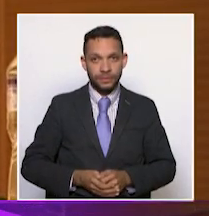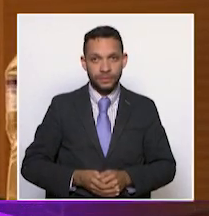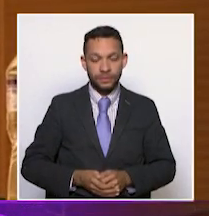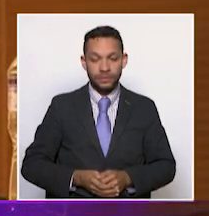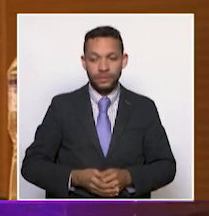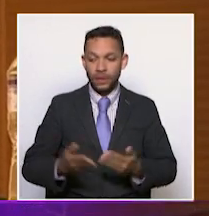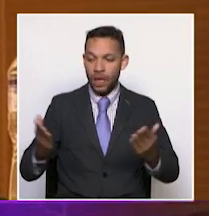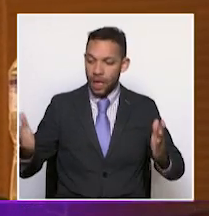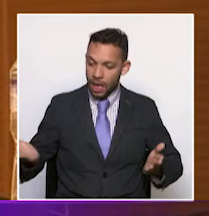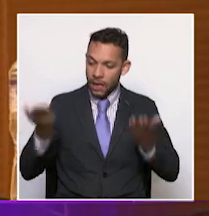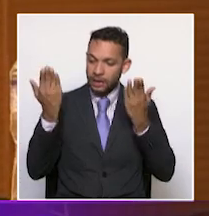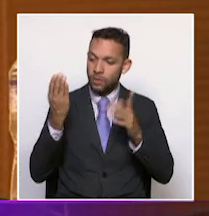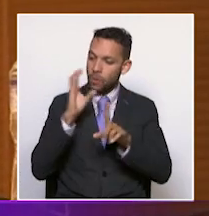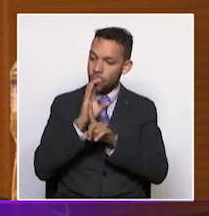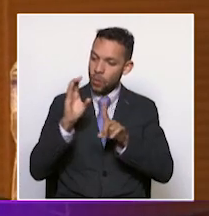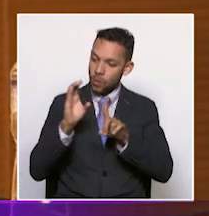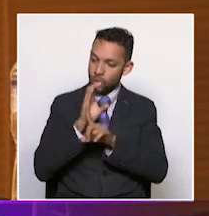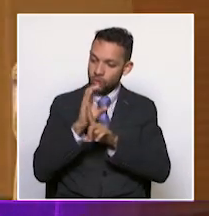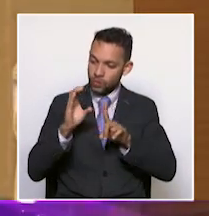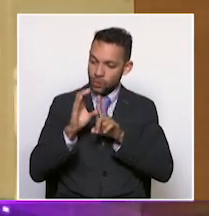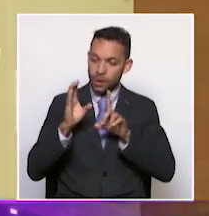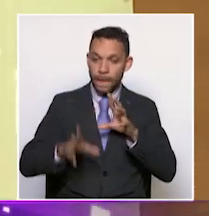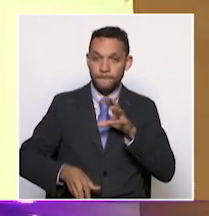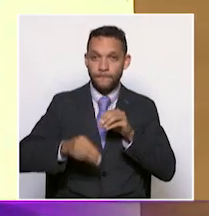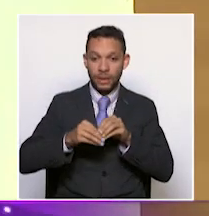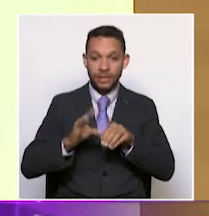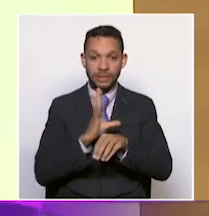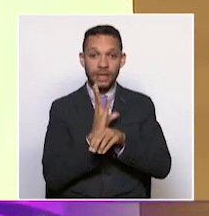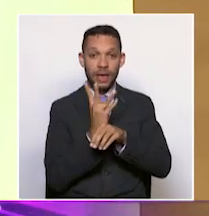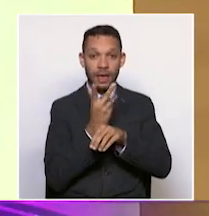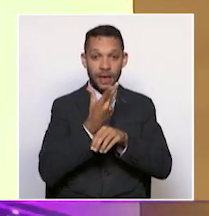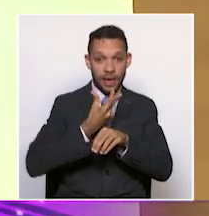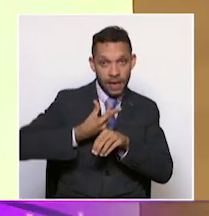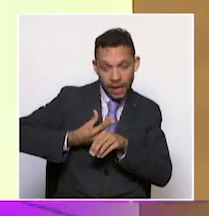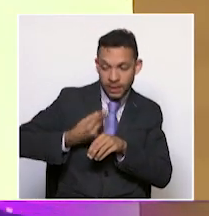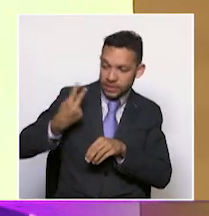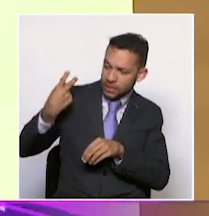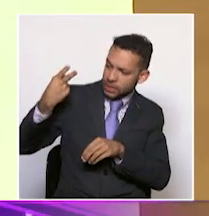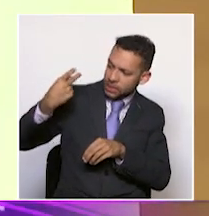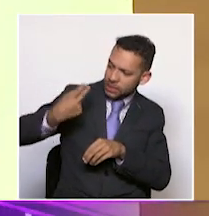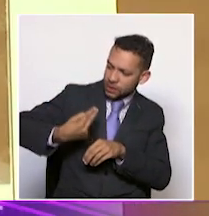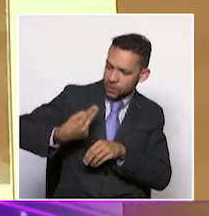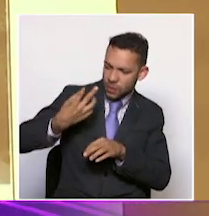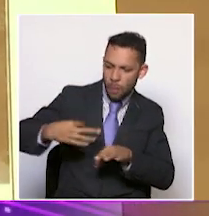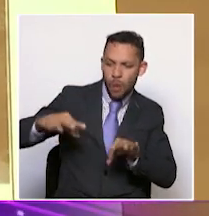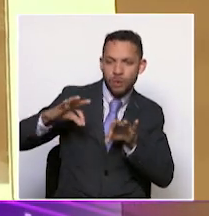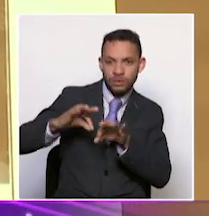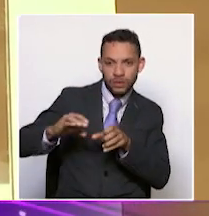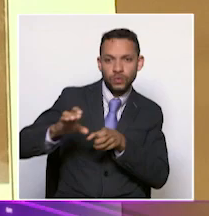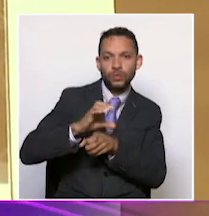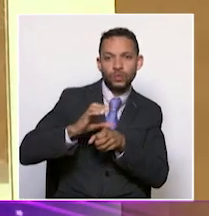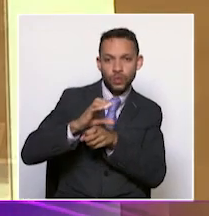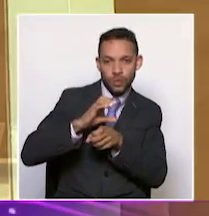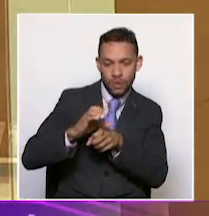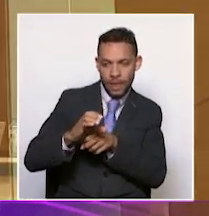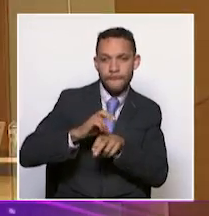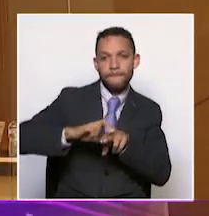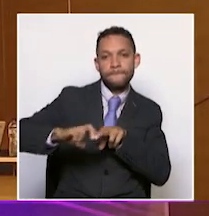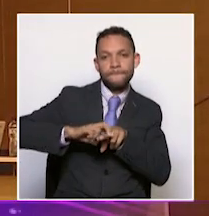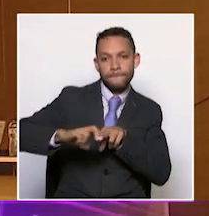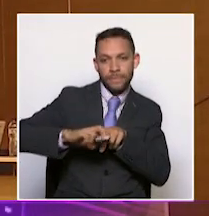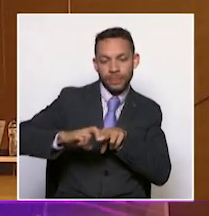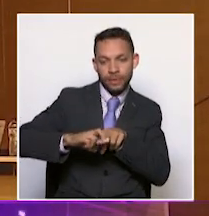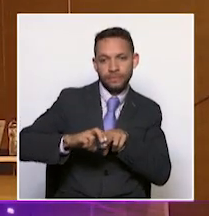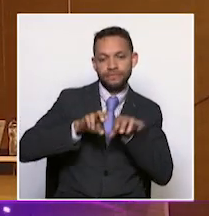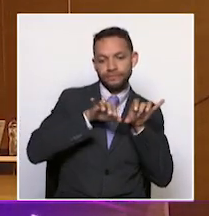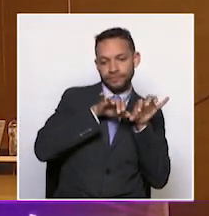Potenciar la cultura en Manizales y presentar el arte contemporáneo en la ciudad es el gran objetivo que se propone este año el